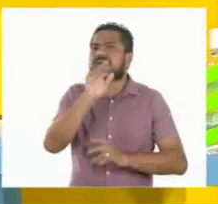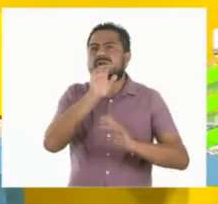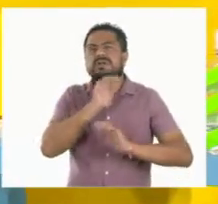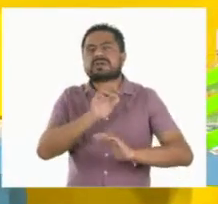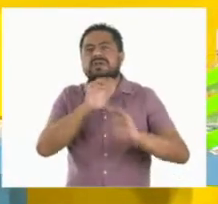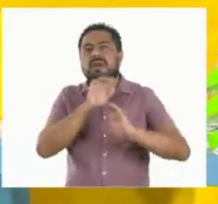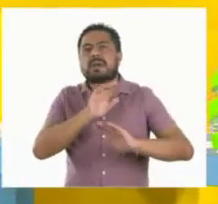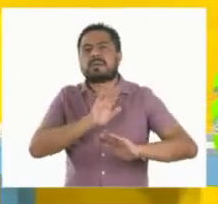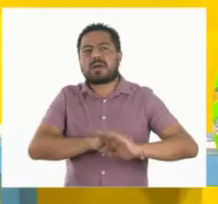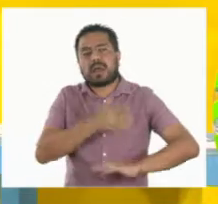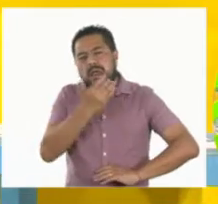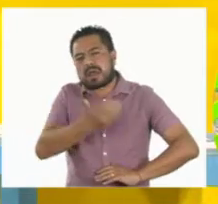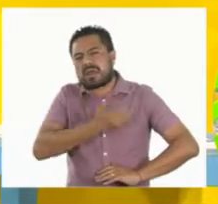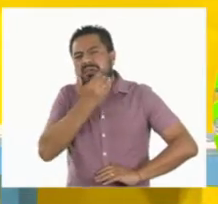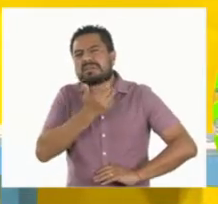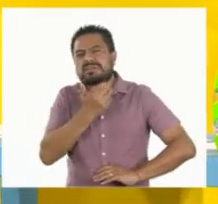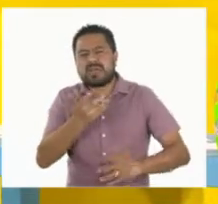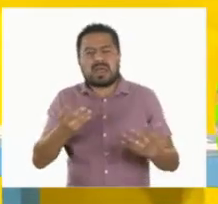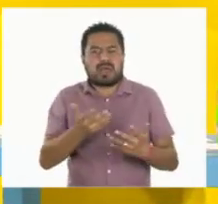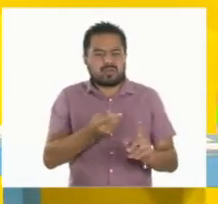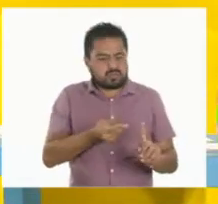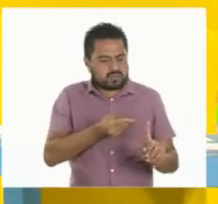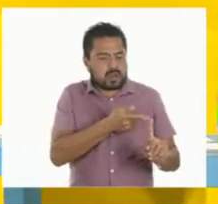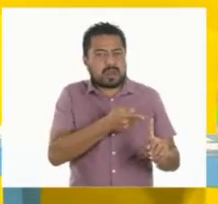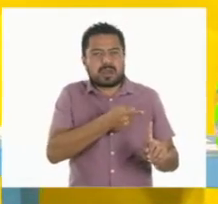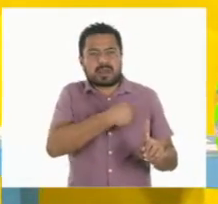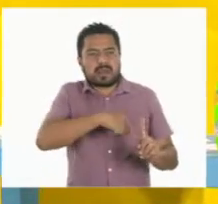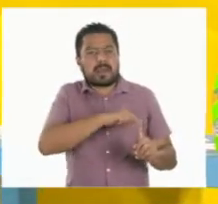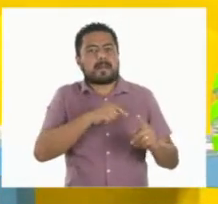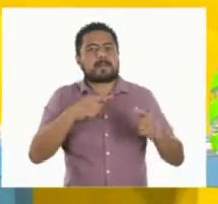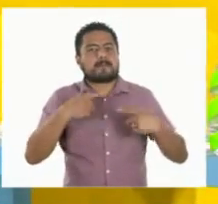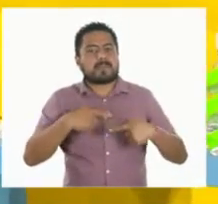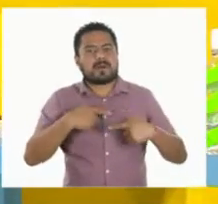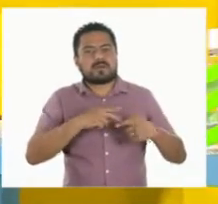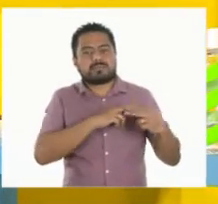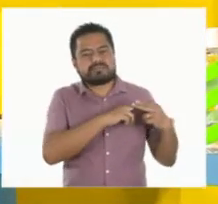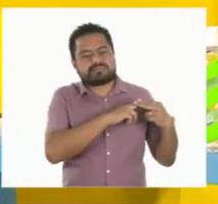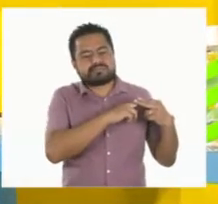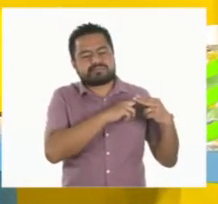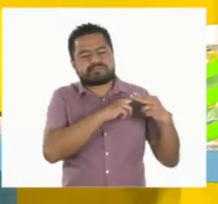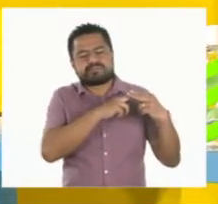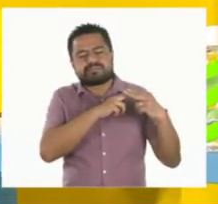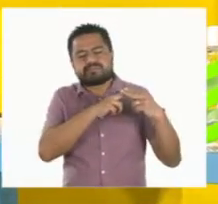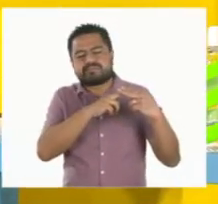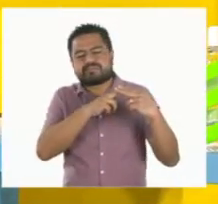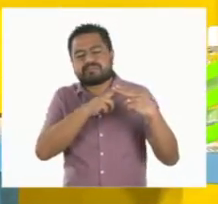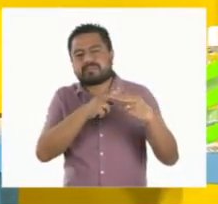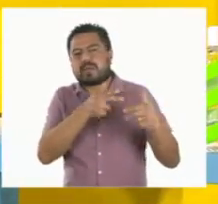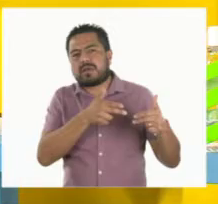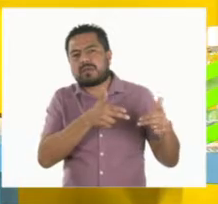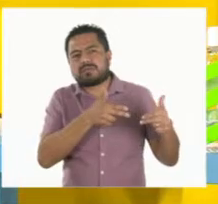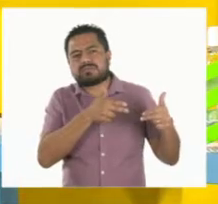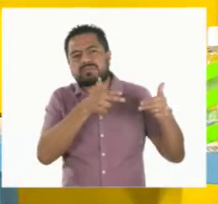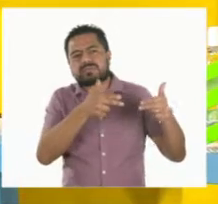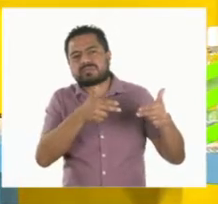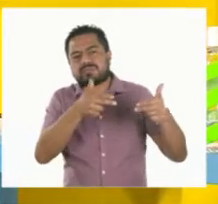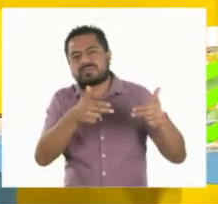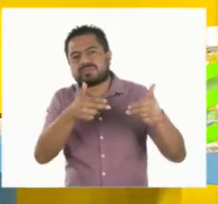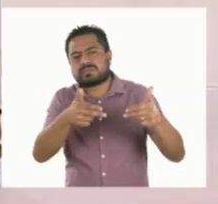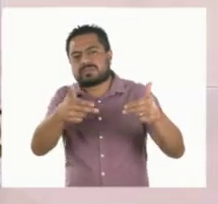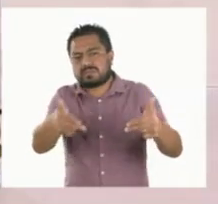sea tradicional es que la gente la mantenga presente pasándola de generación en